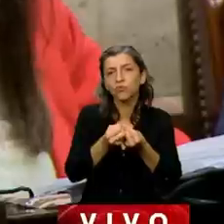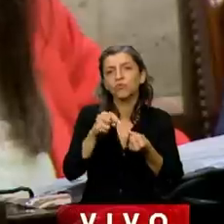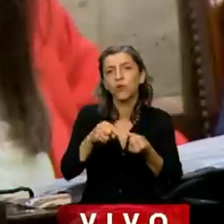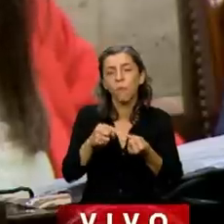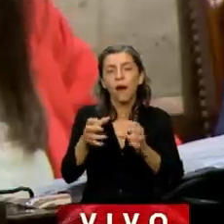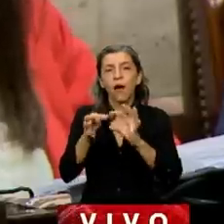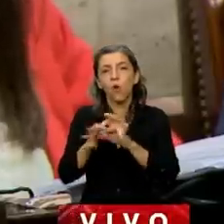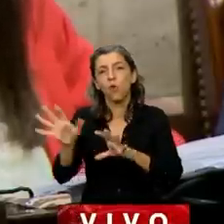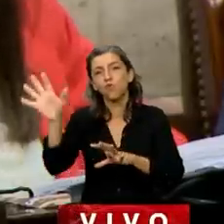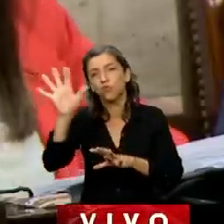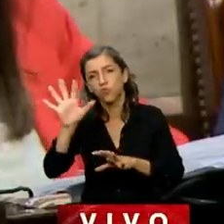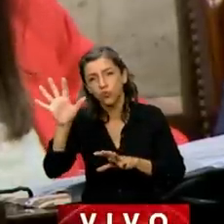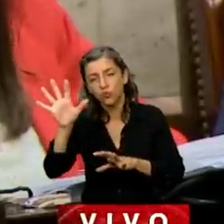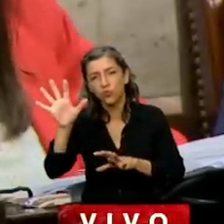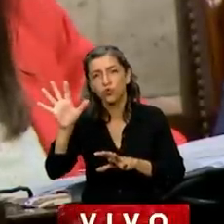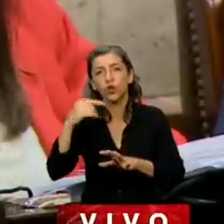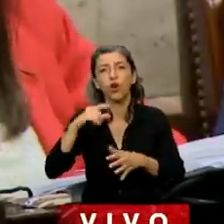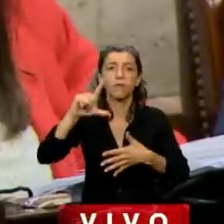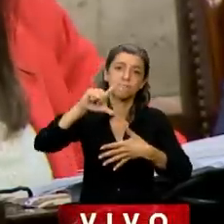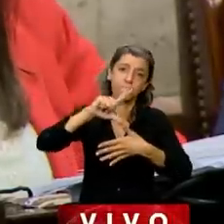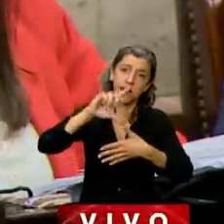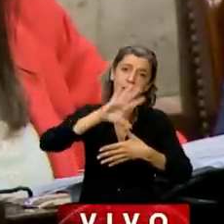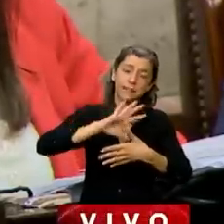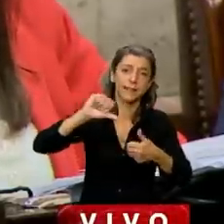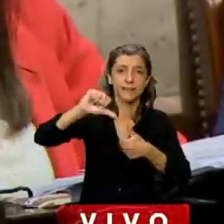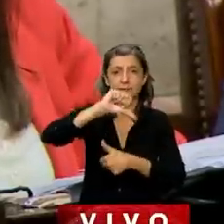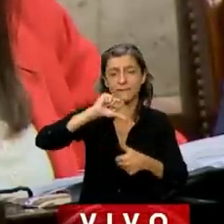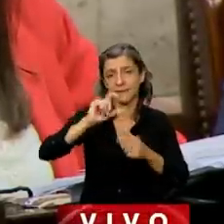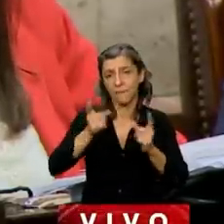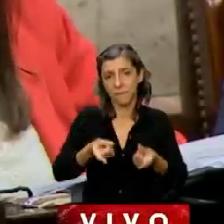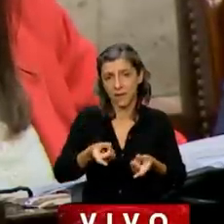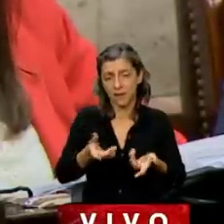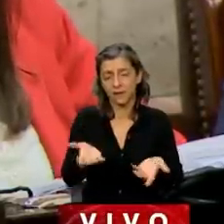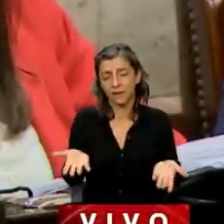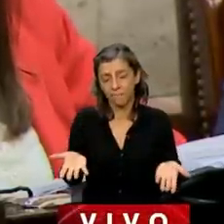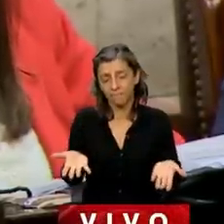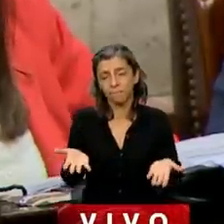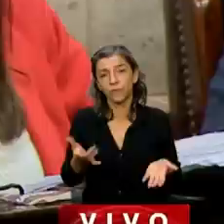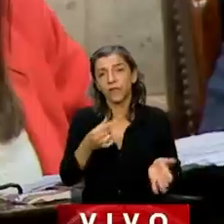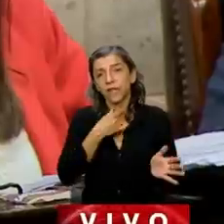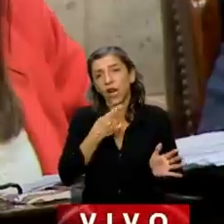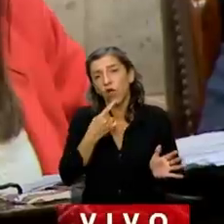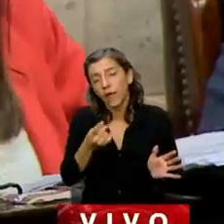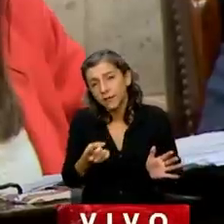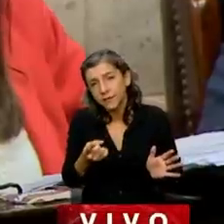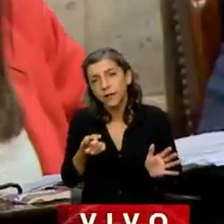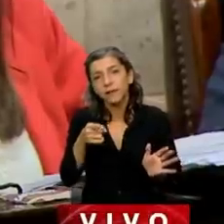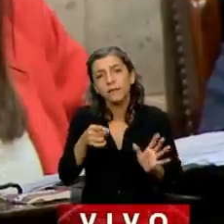Unión Europea con la América Latina y el Caribe. quiero significar que